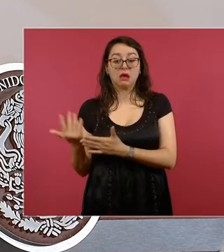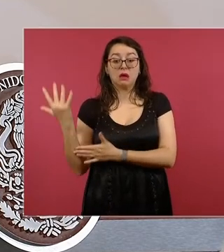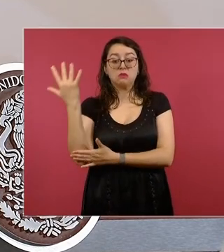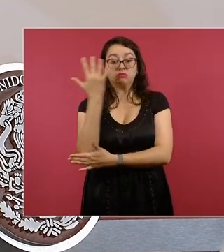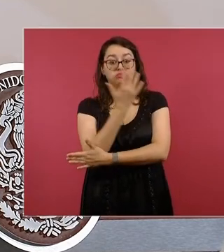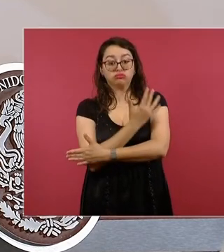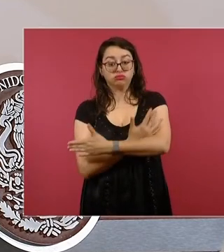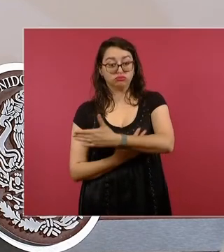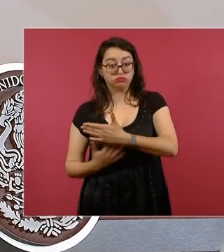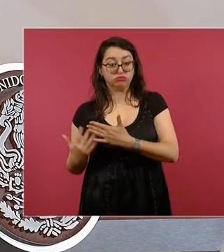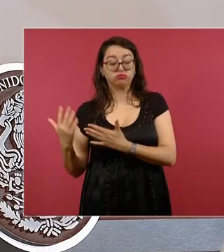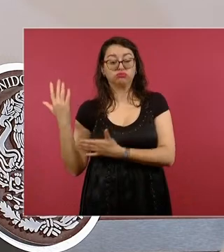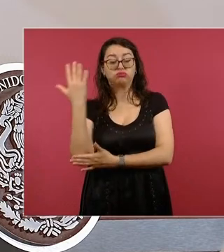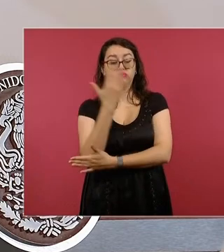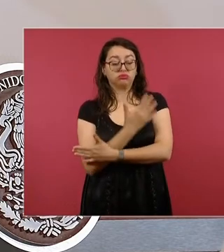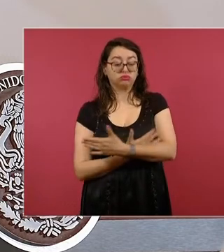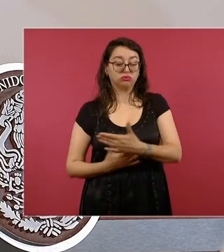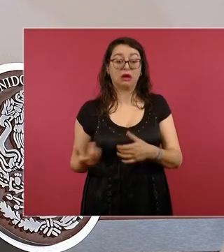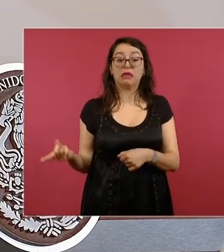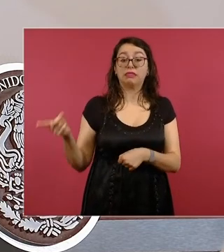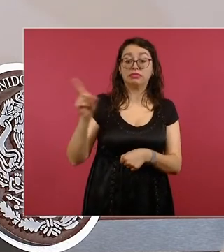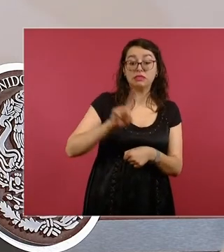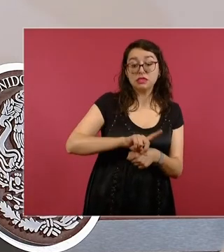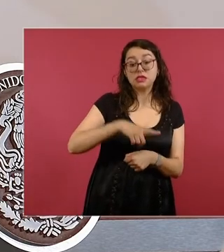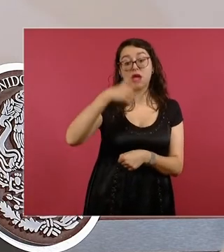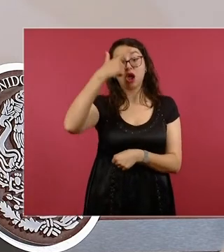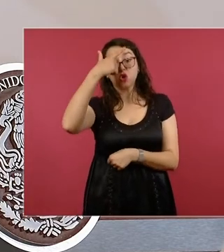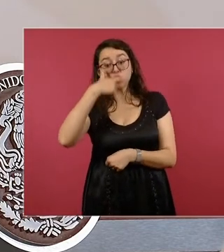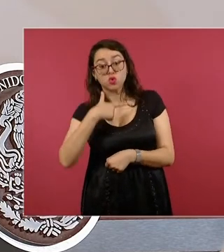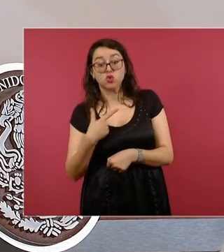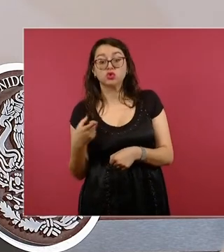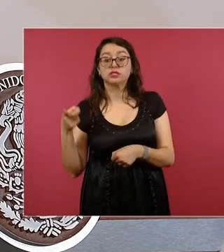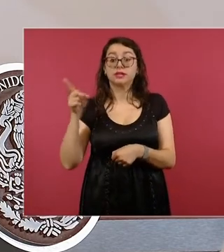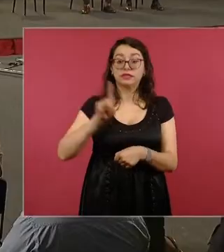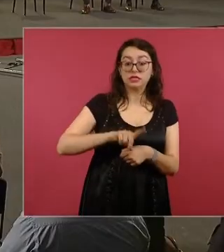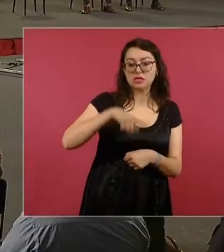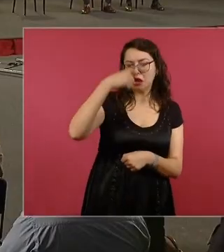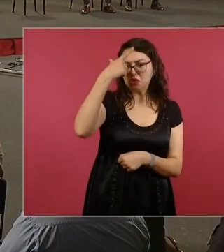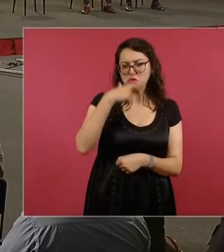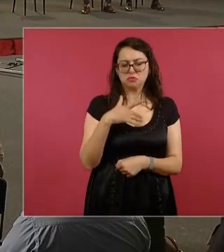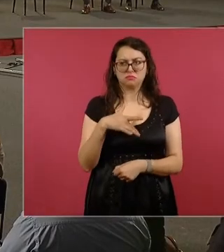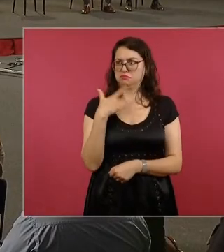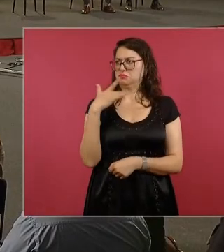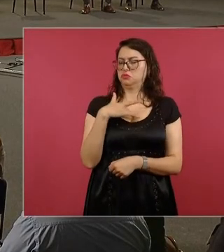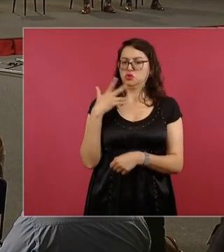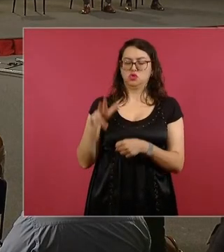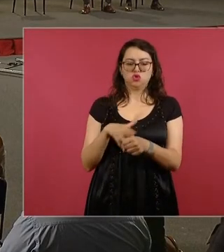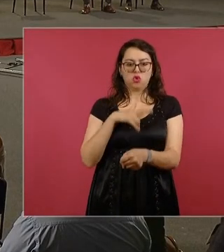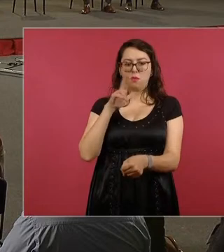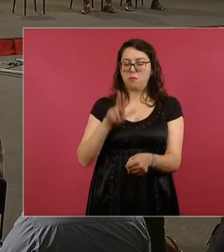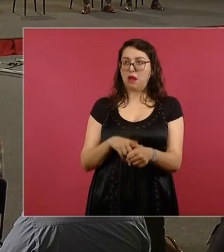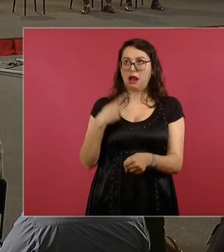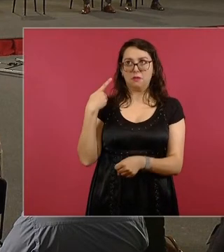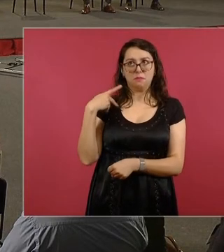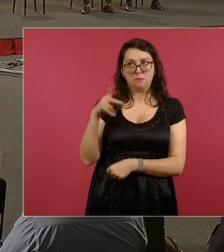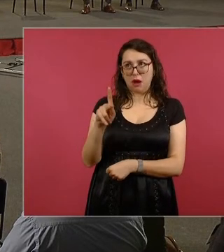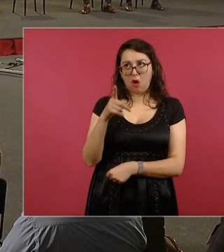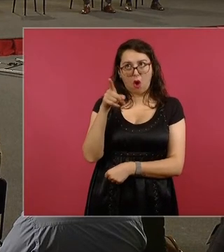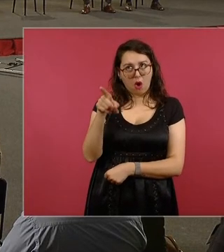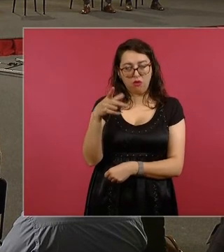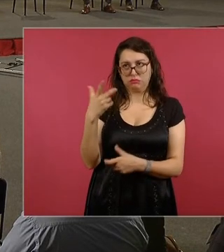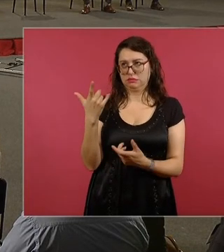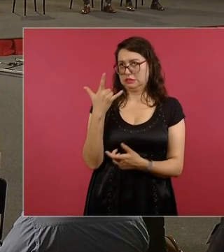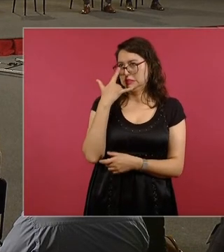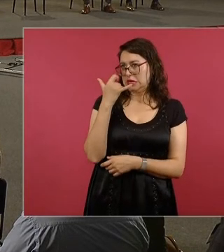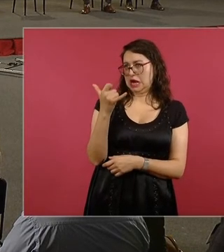alterado por un evento prodigioso, una alteración de lo que se percibía como el orden natural. Esto debía de tener